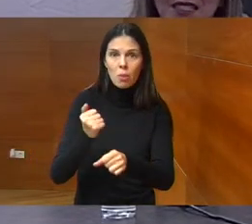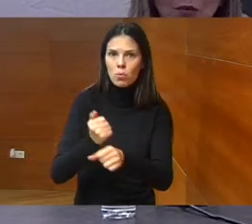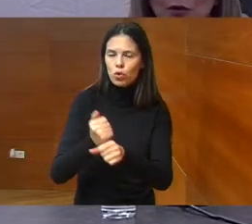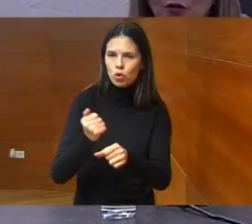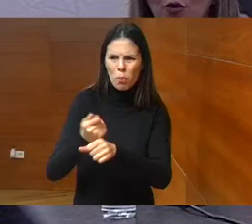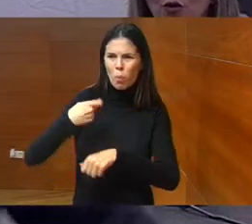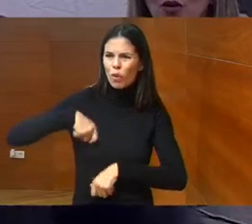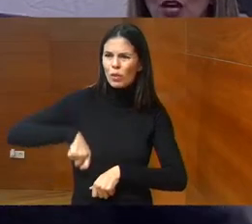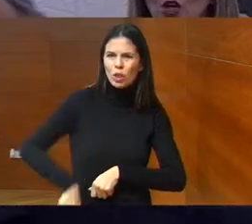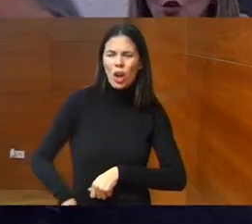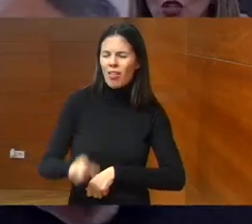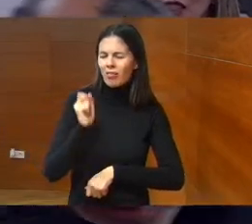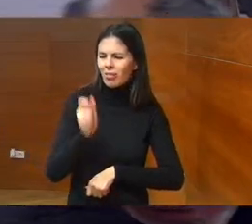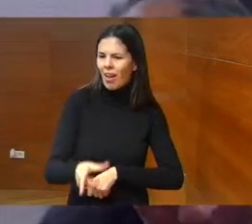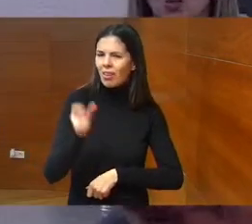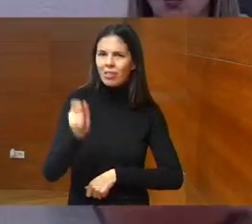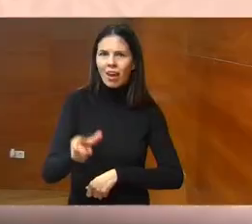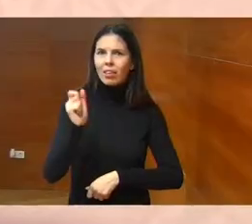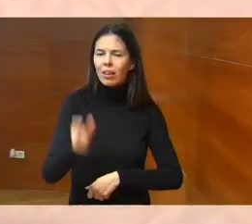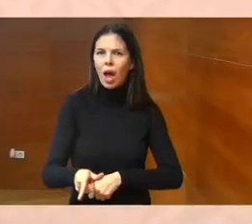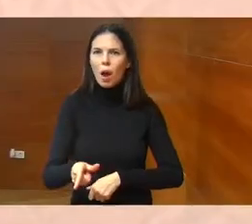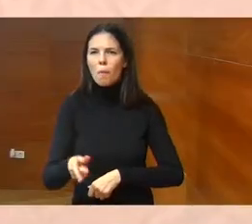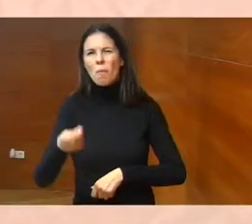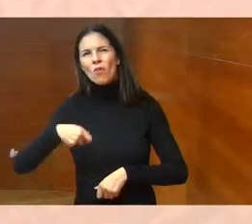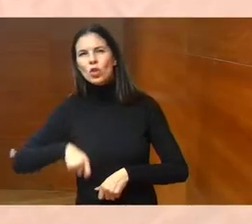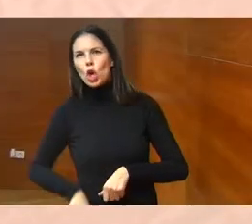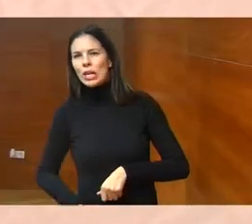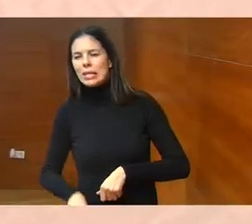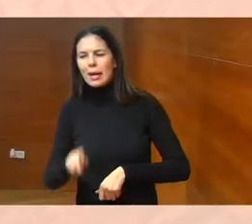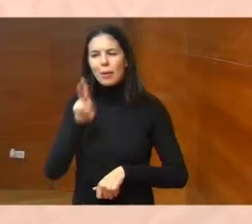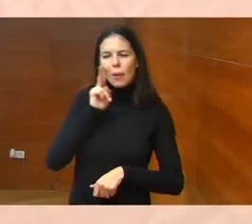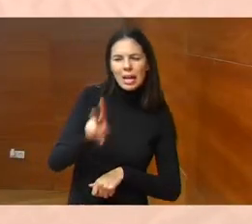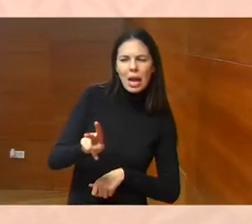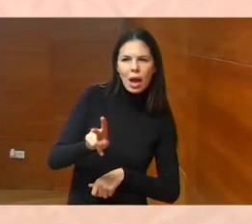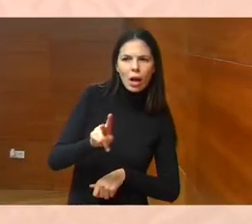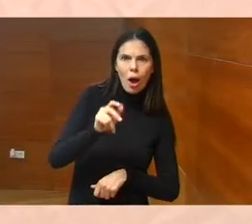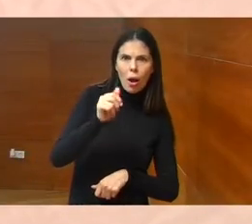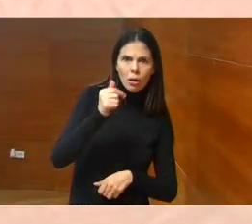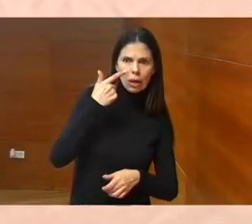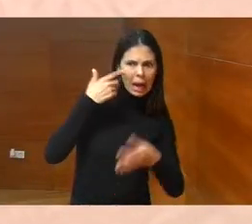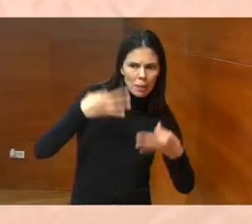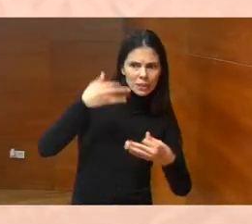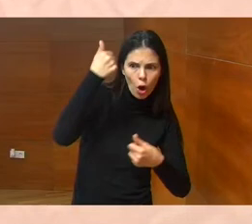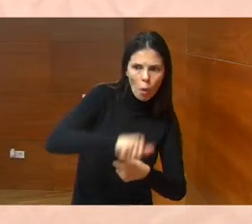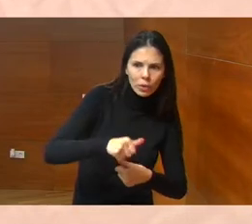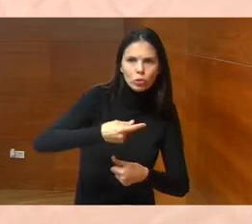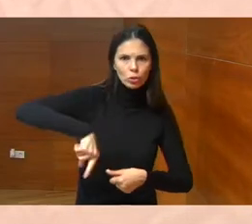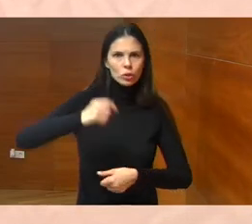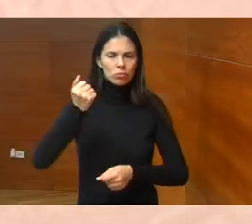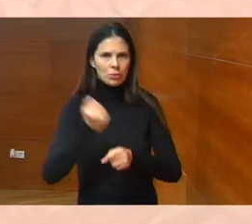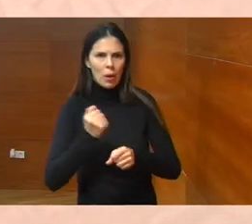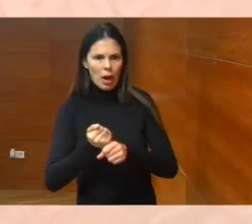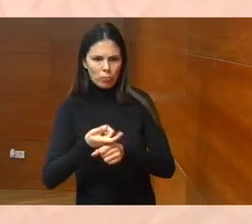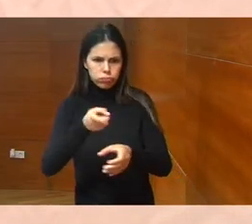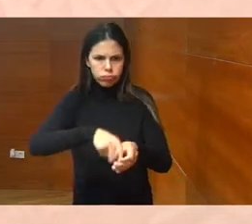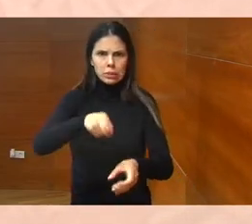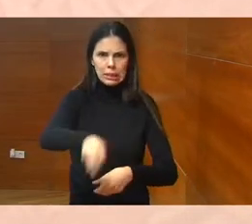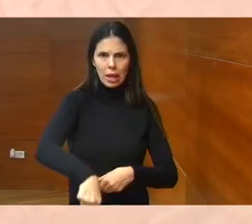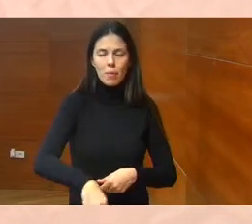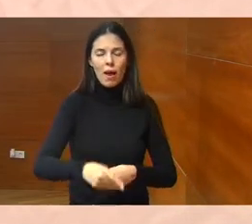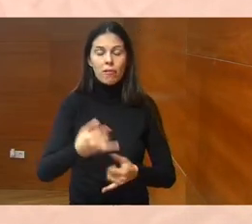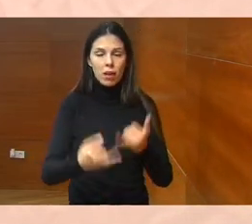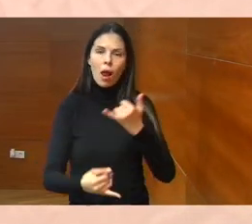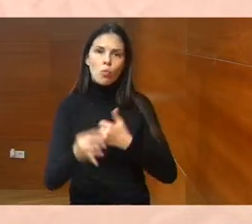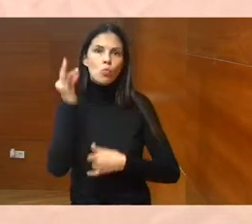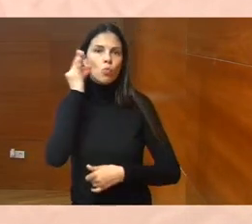que siempre fueron consideradas como profesión para Gómez y tenemos muyeres muy